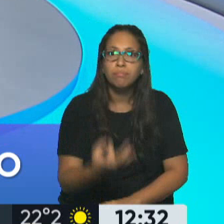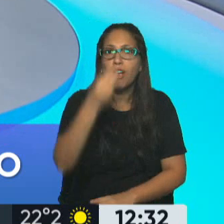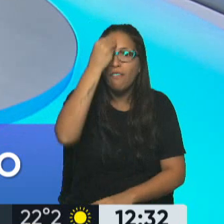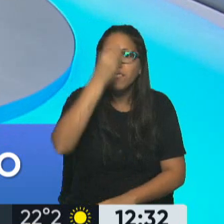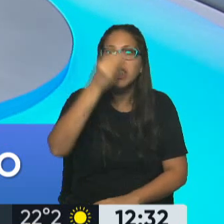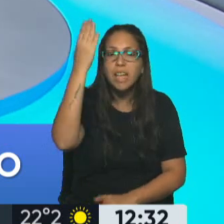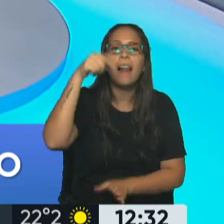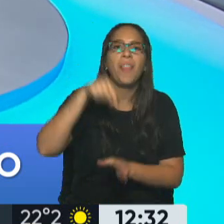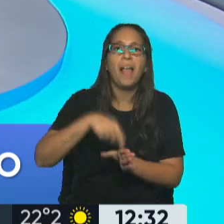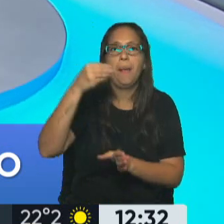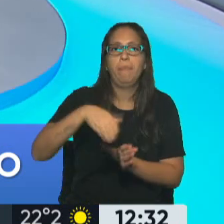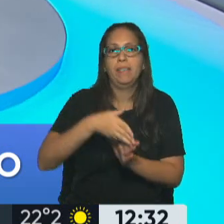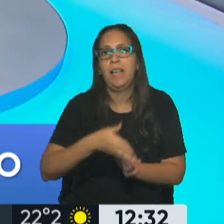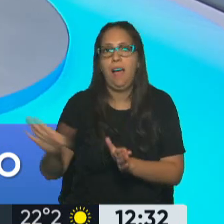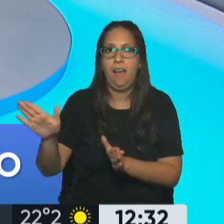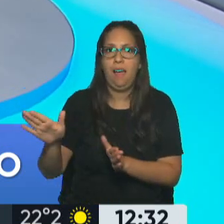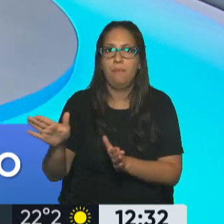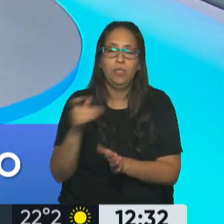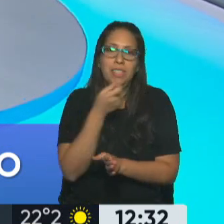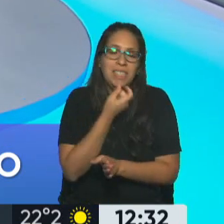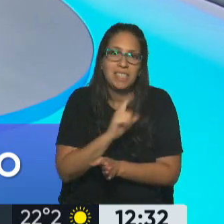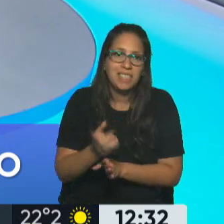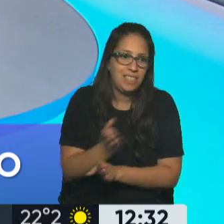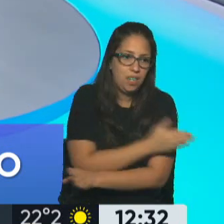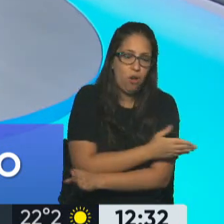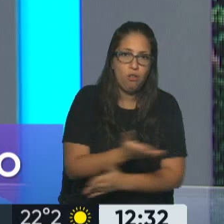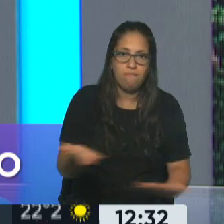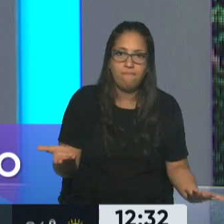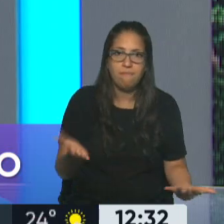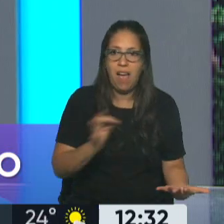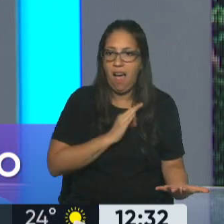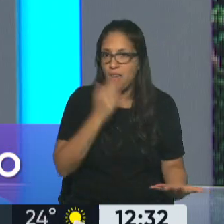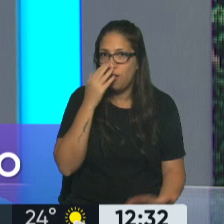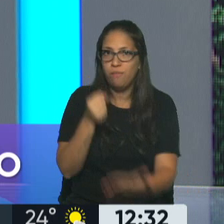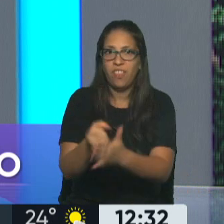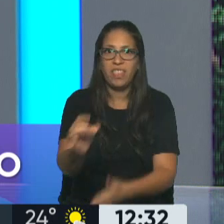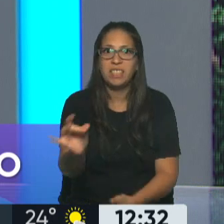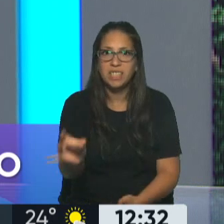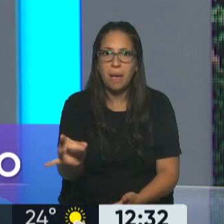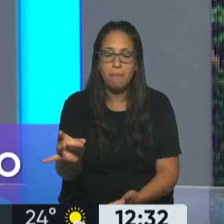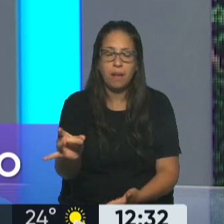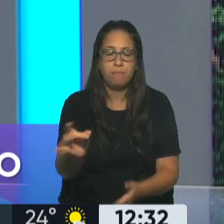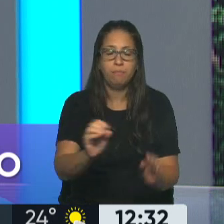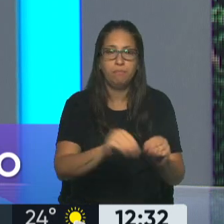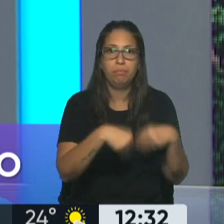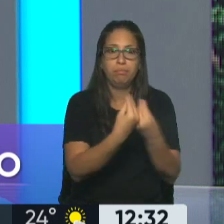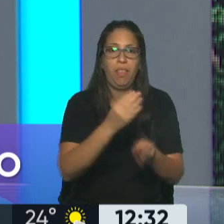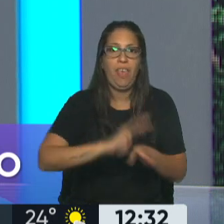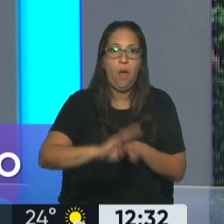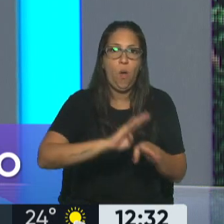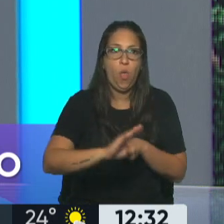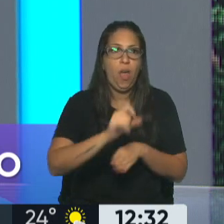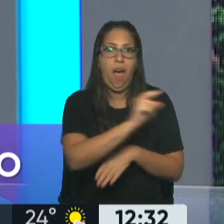ley, Sí. porque si no, seguramente al final del año se va a encontrar con un paquete grande de deuda con